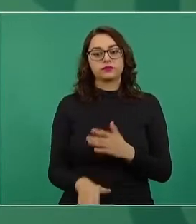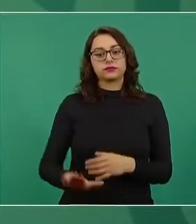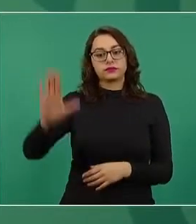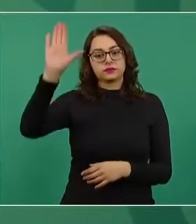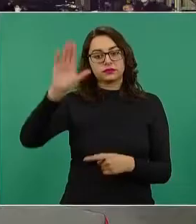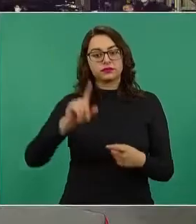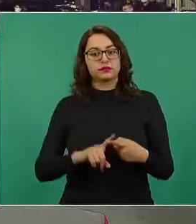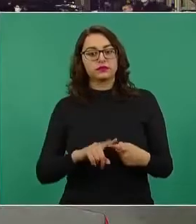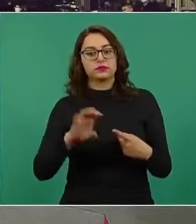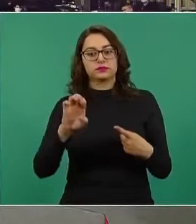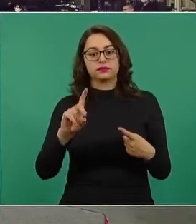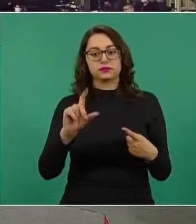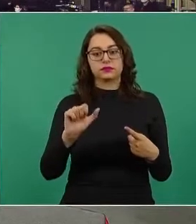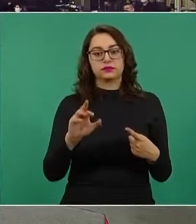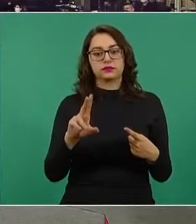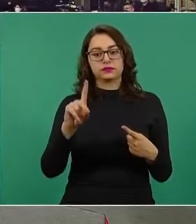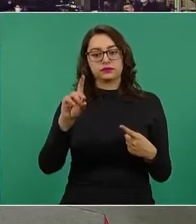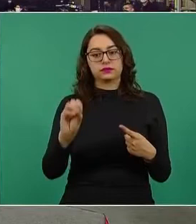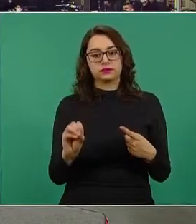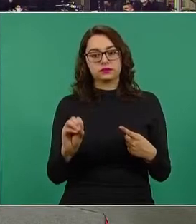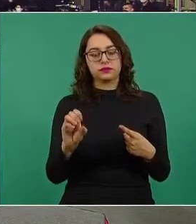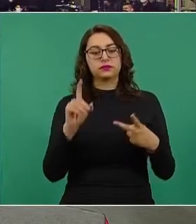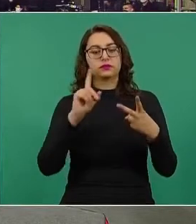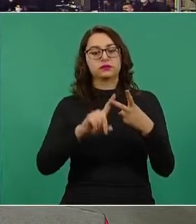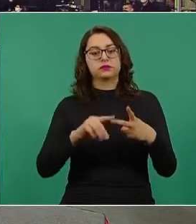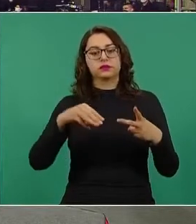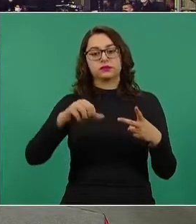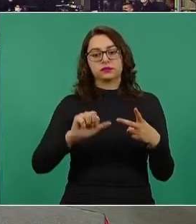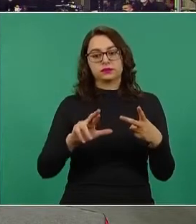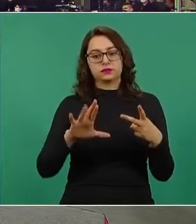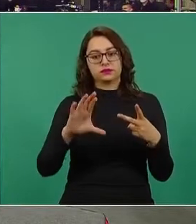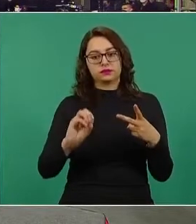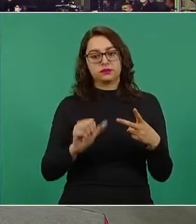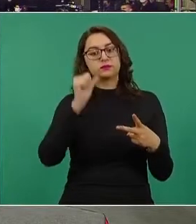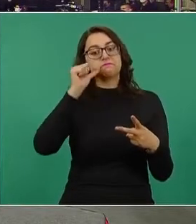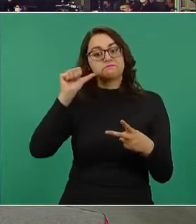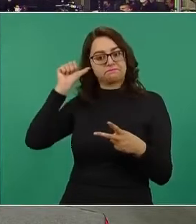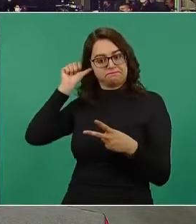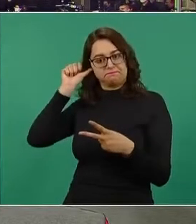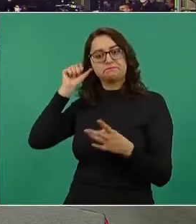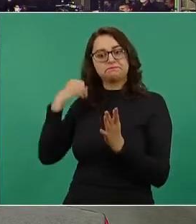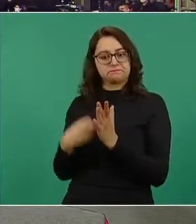Eduardo Esquivel y a Marco Olvera, que quedamos pendientes.